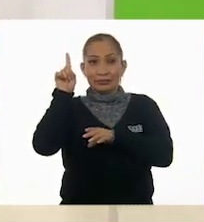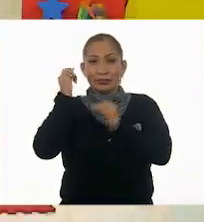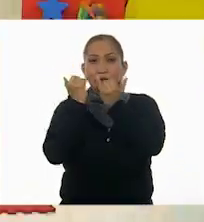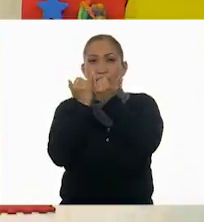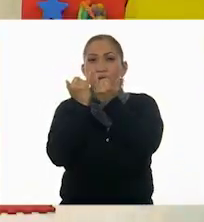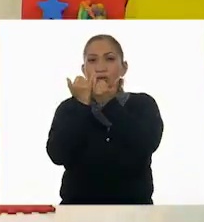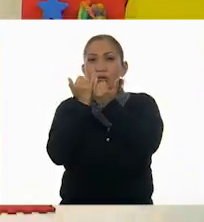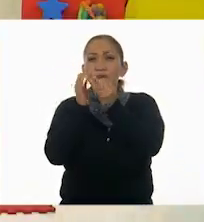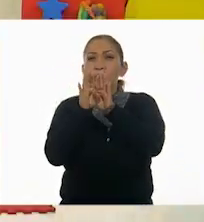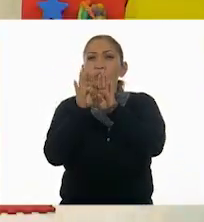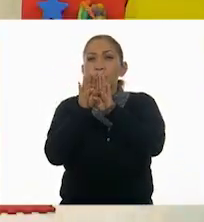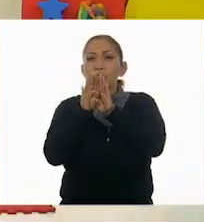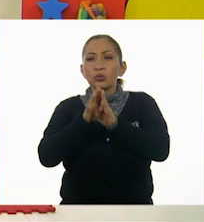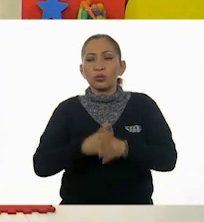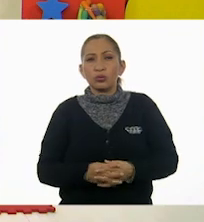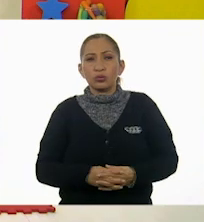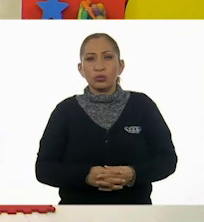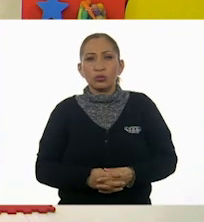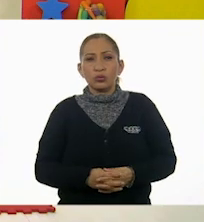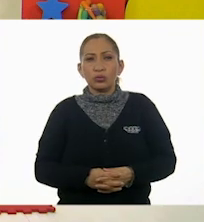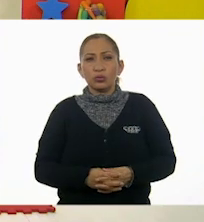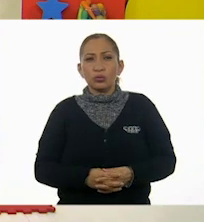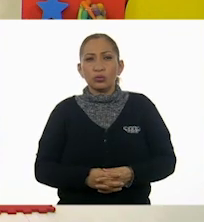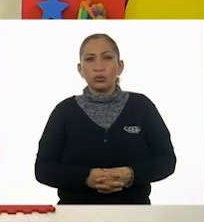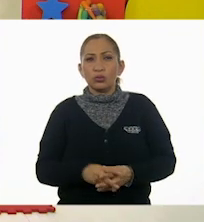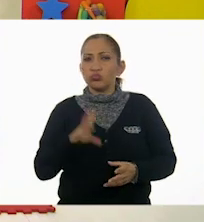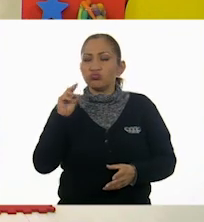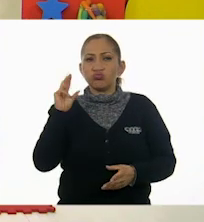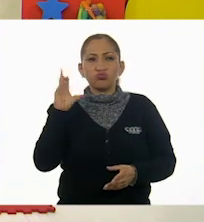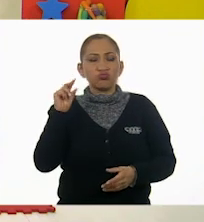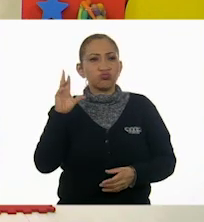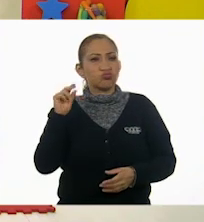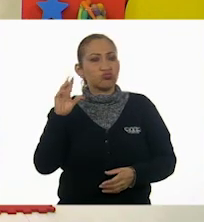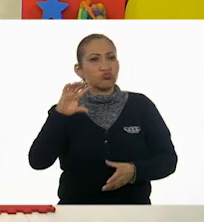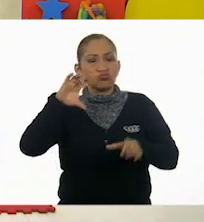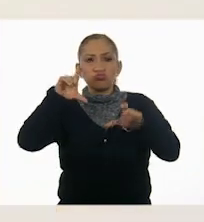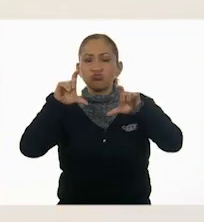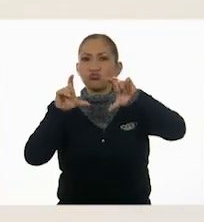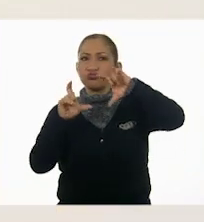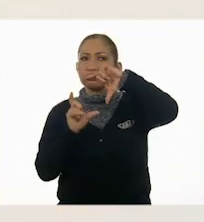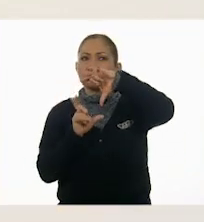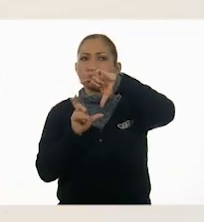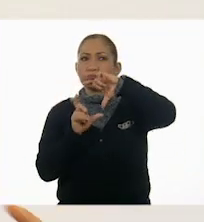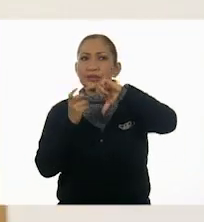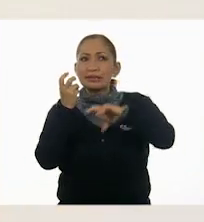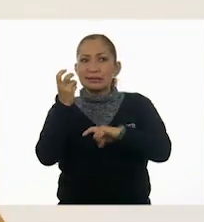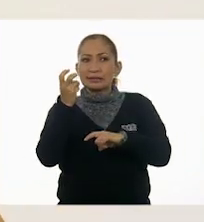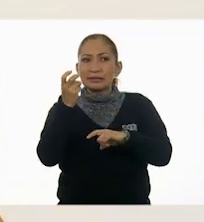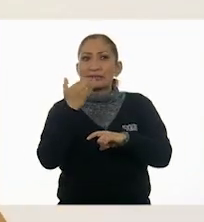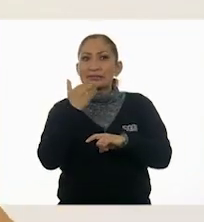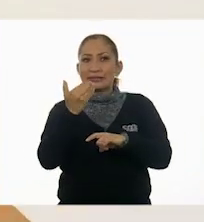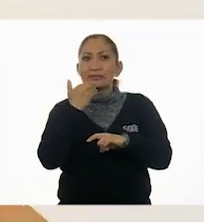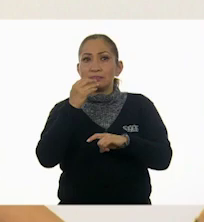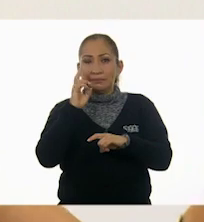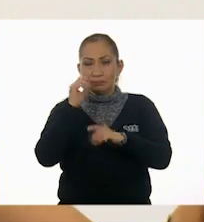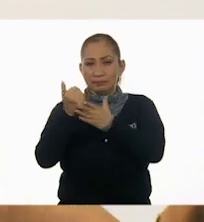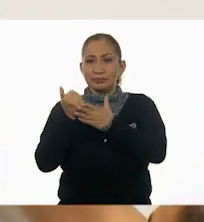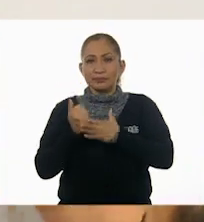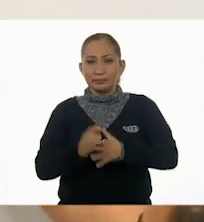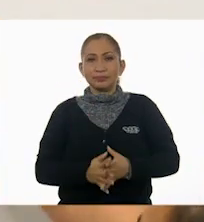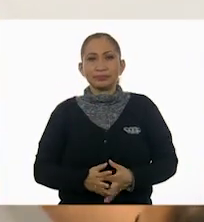A ver, tú dime. A ver. Así. No, ¿verdad? No, volteala. Así, muy así, bien. Así, ¿me ayudas?